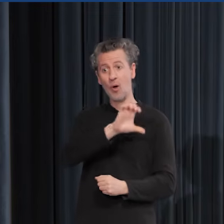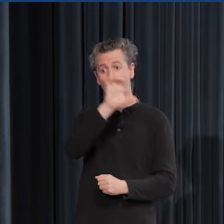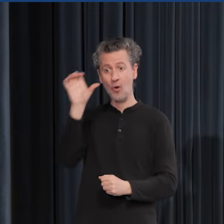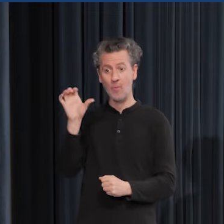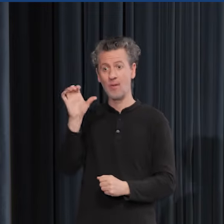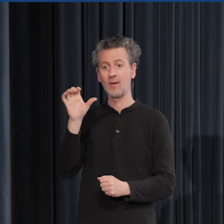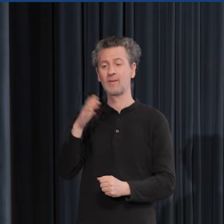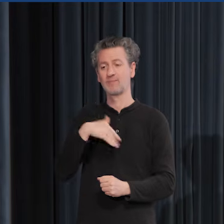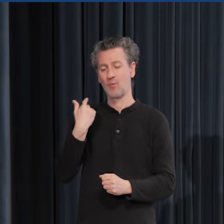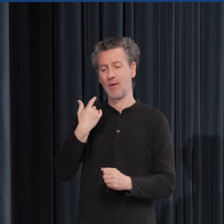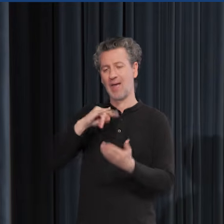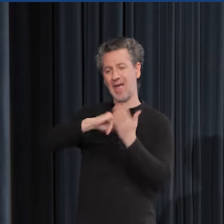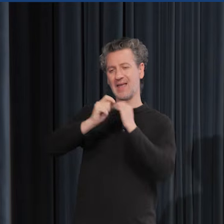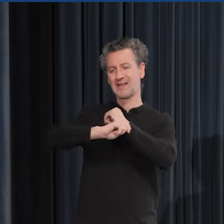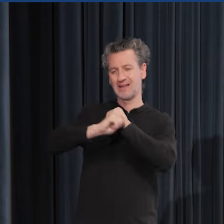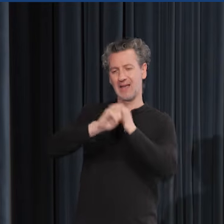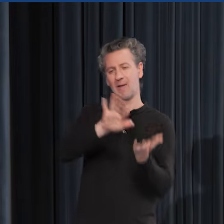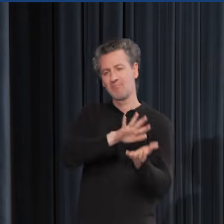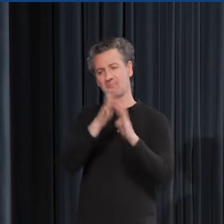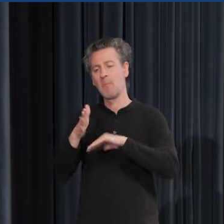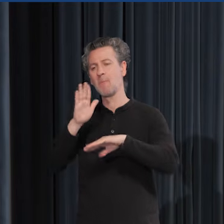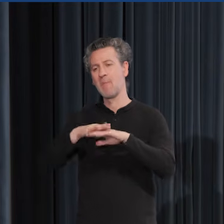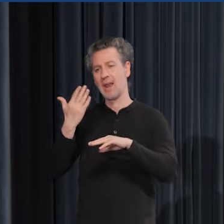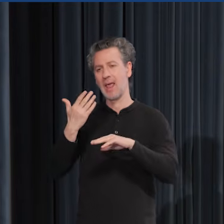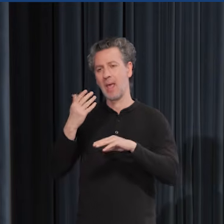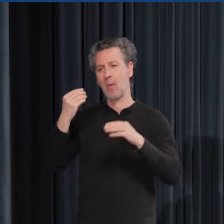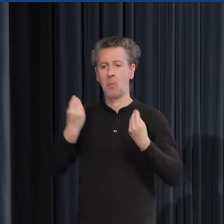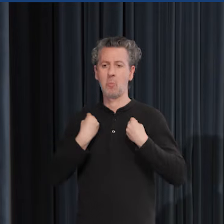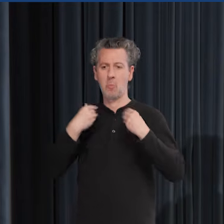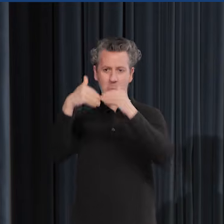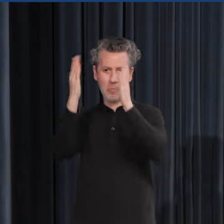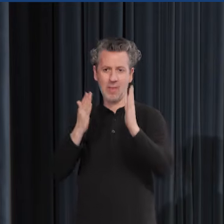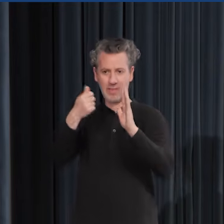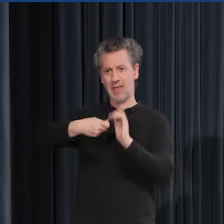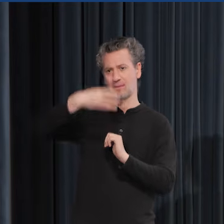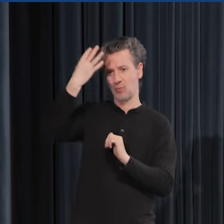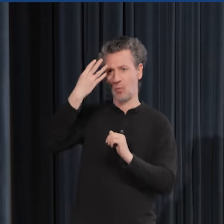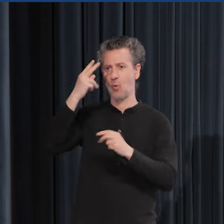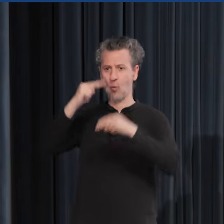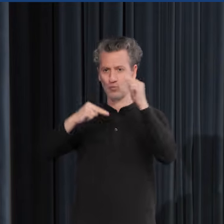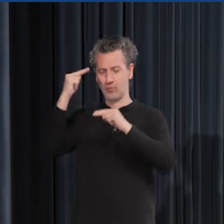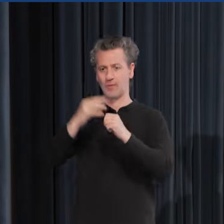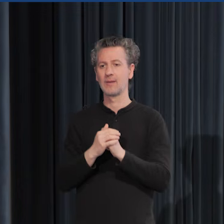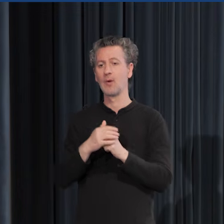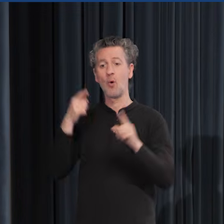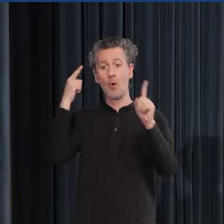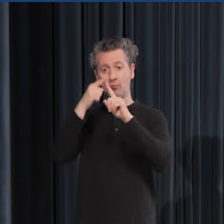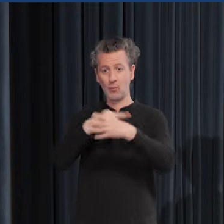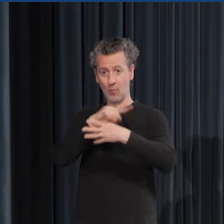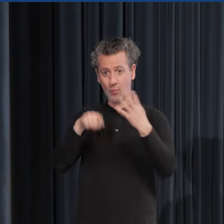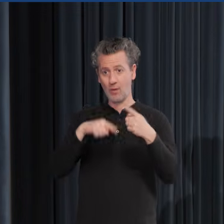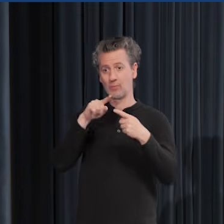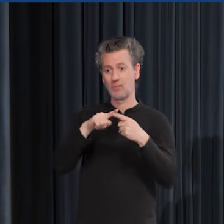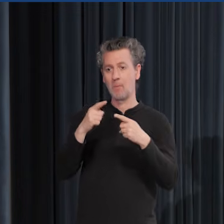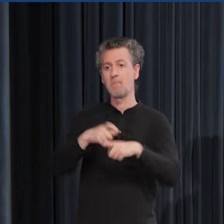la Estrategia para la Construcción de Viviendas. Esta estrategia que tiene, pues tiene 4 objetivos: aumentar el número de viviendas, la oferta de